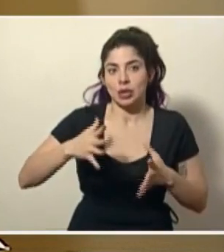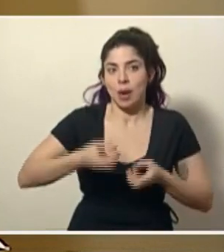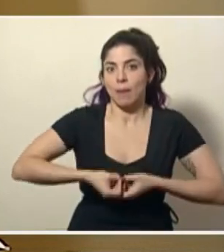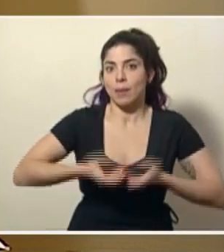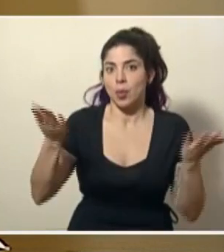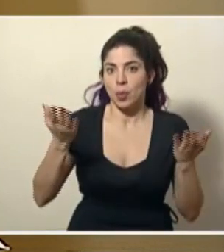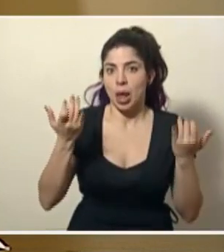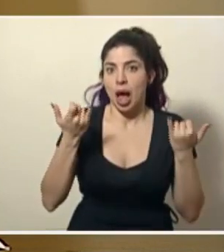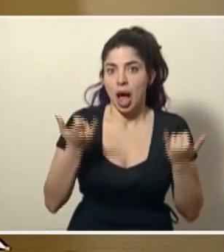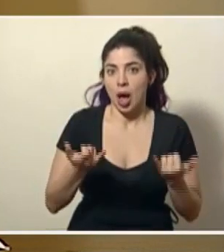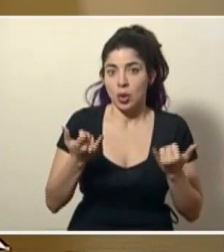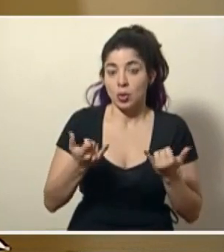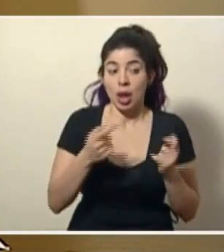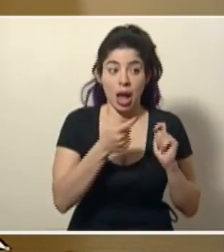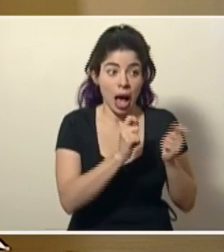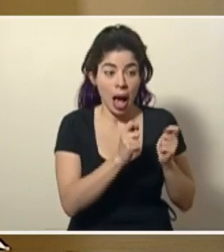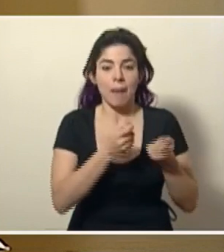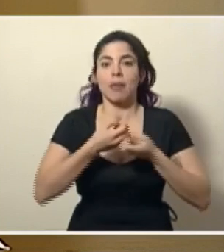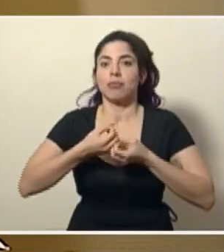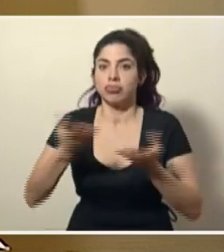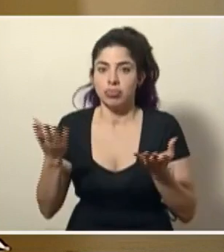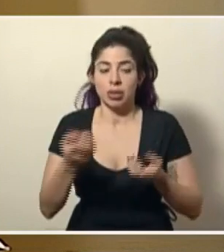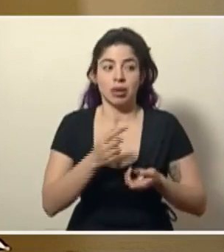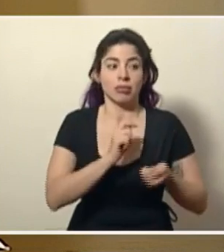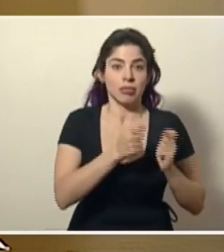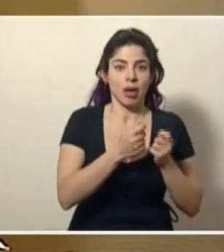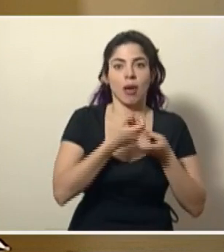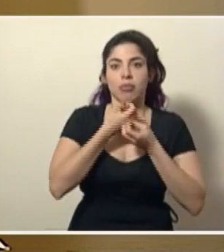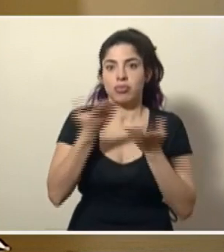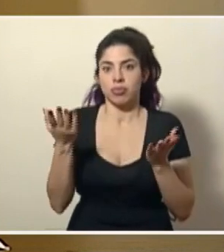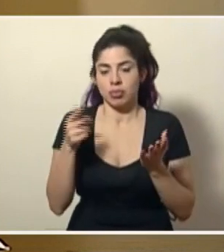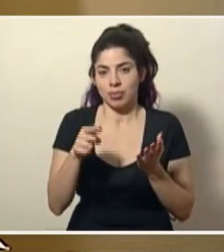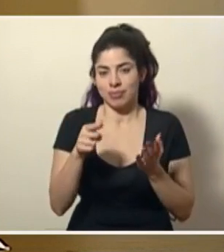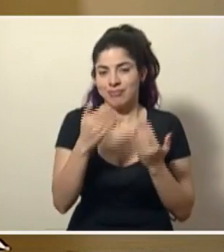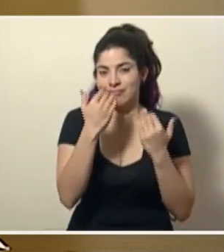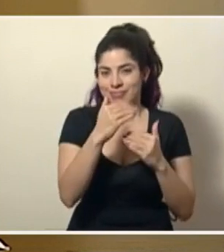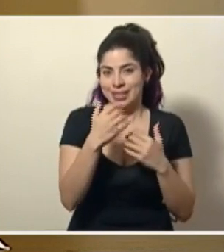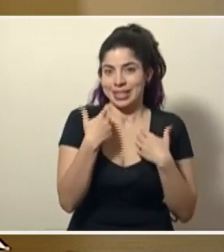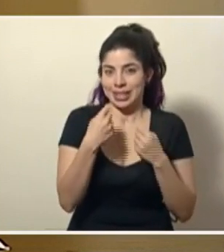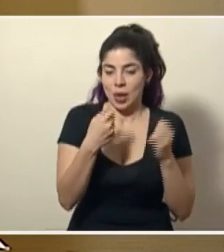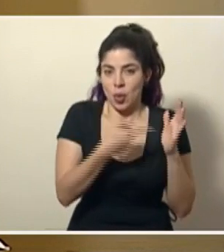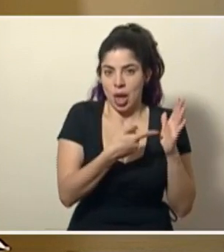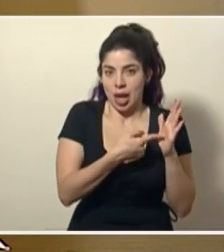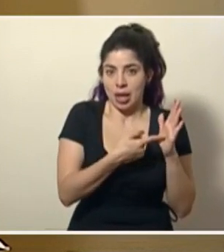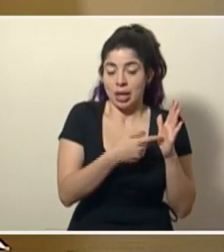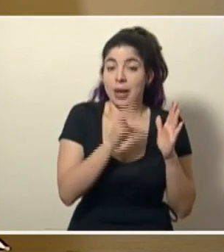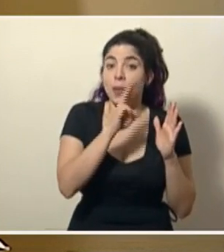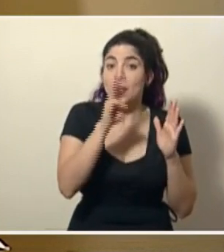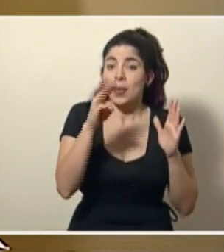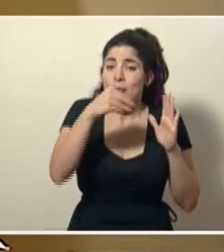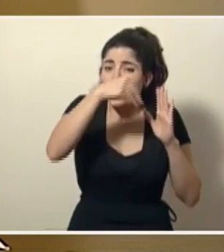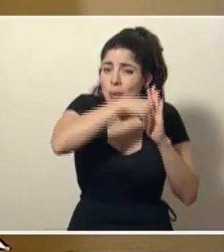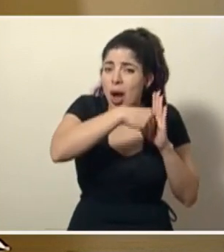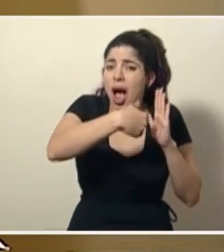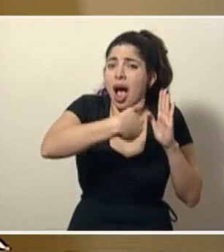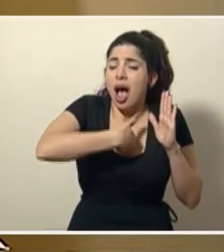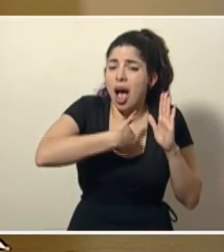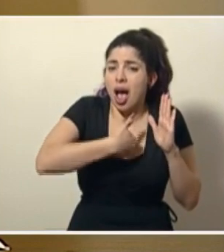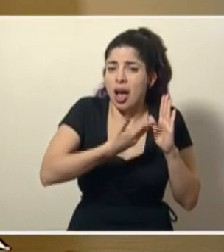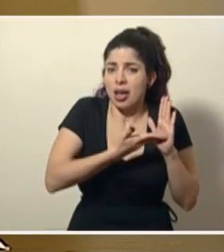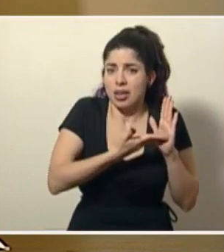conforme se actualizan las medidas de la restricción vehicular sanitaria, de modo tal que la página, insisto, contiene